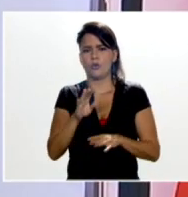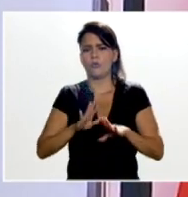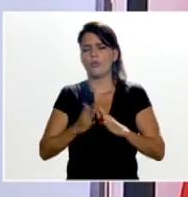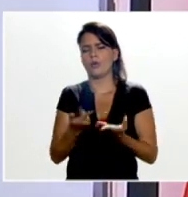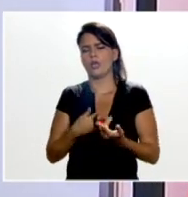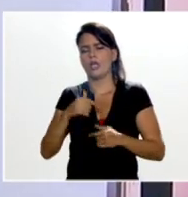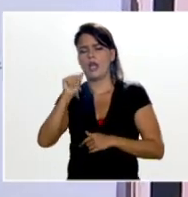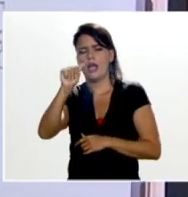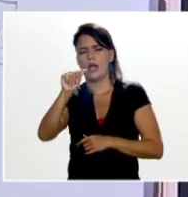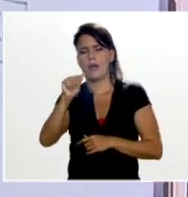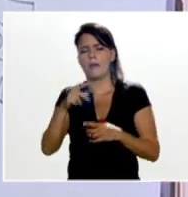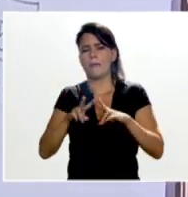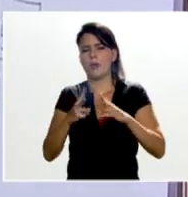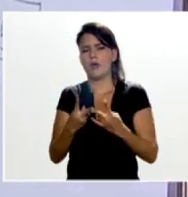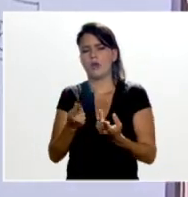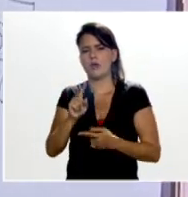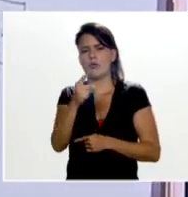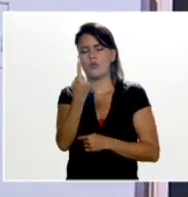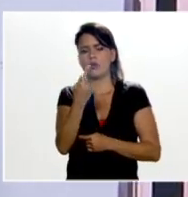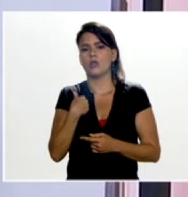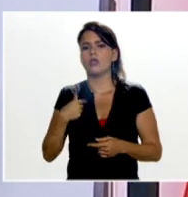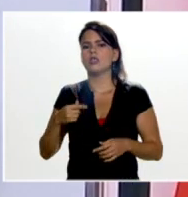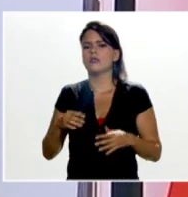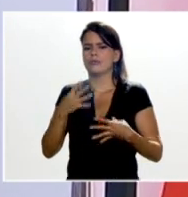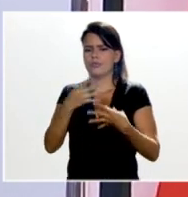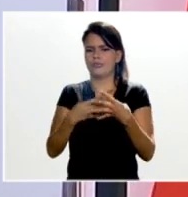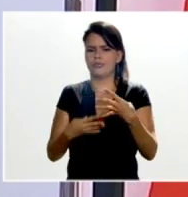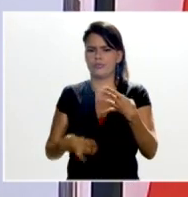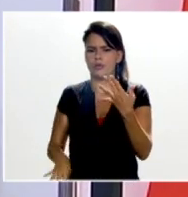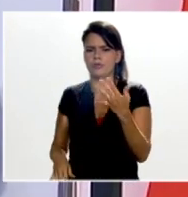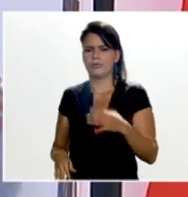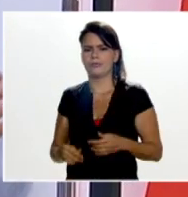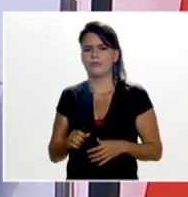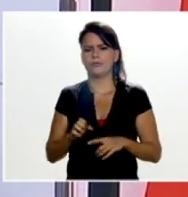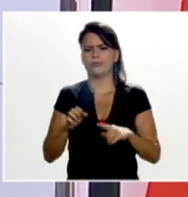1. Seguimos desarrollando esta expresión.